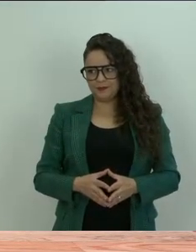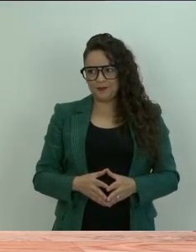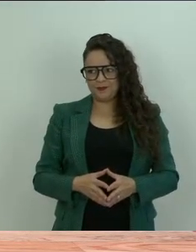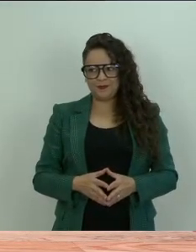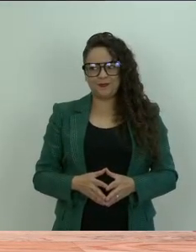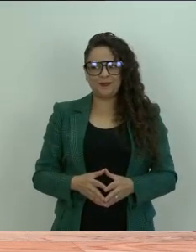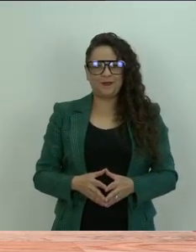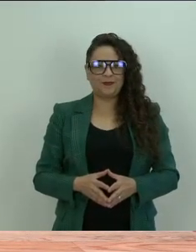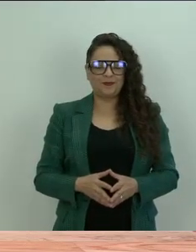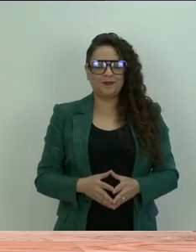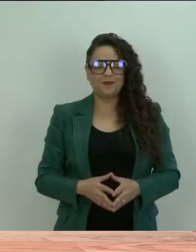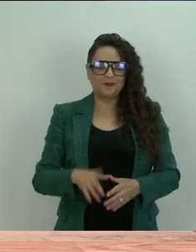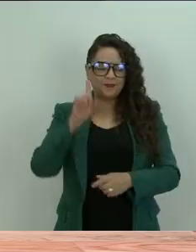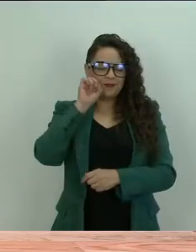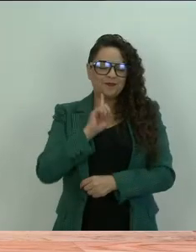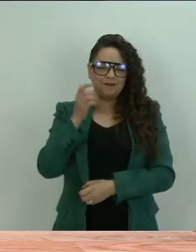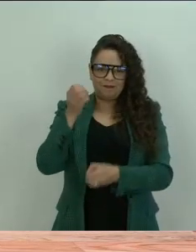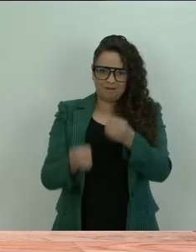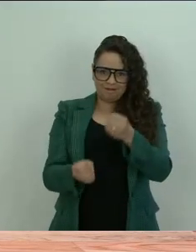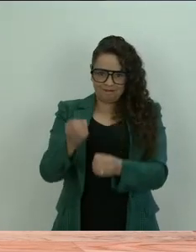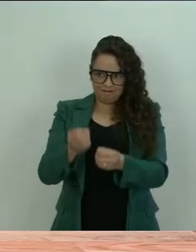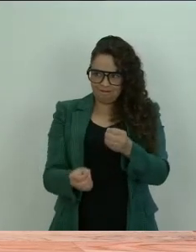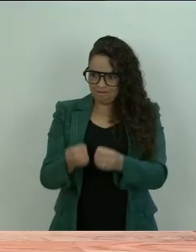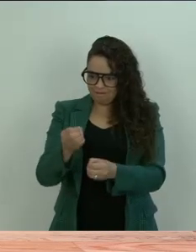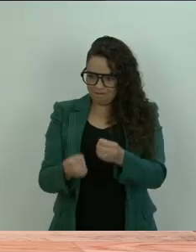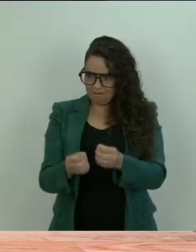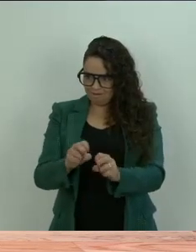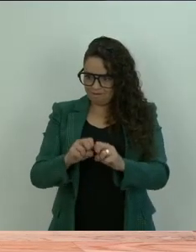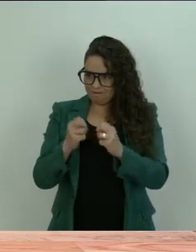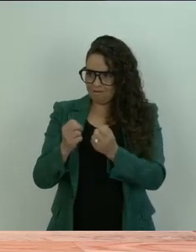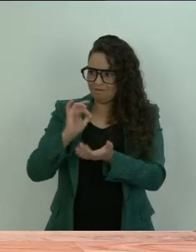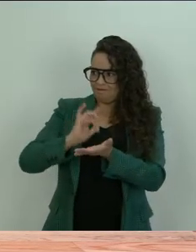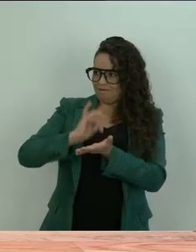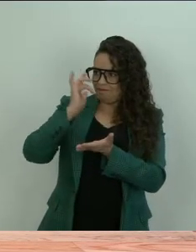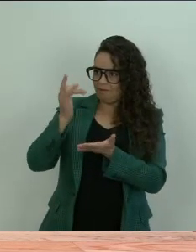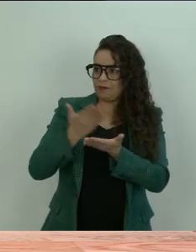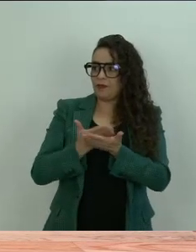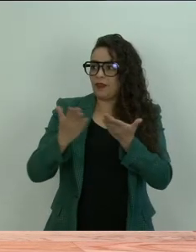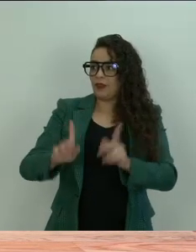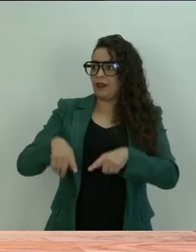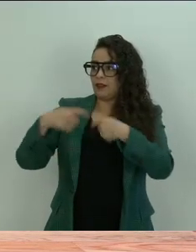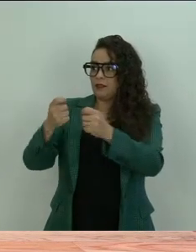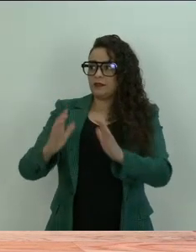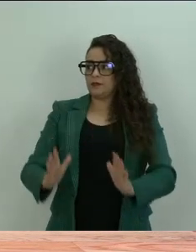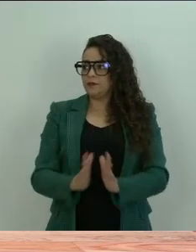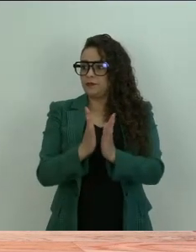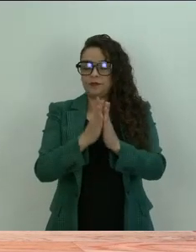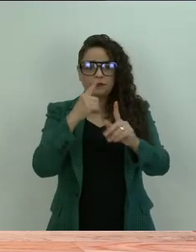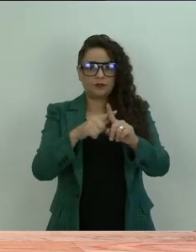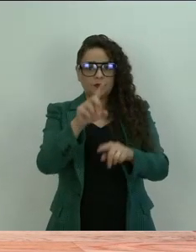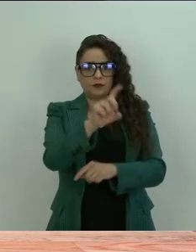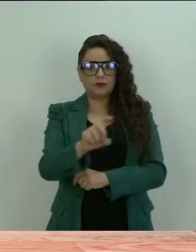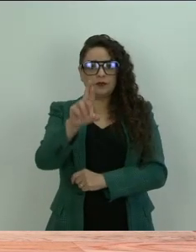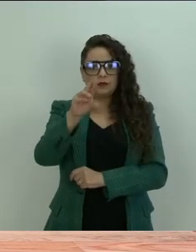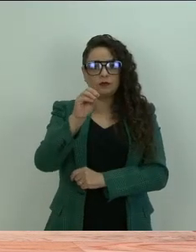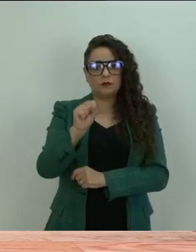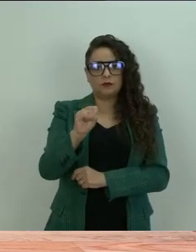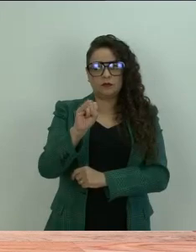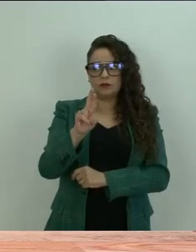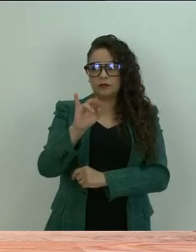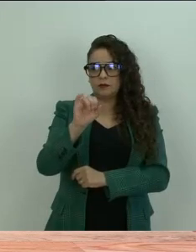Gracias, magistrada. Dando continuidad a nuestro programa, cedemos el uso de la voz al doctor Osiris Vázquez